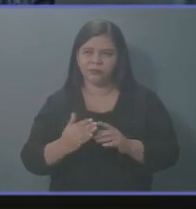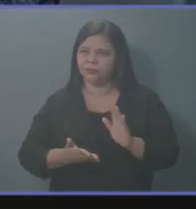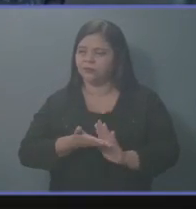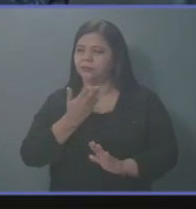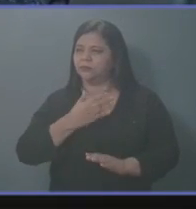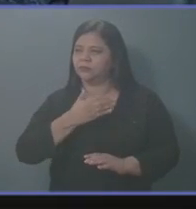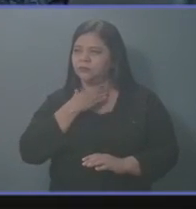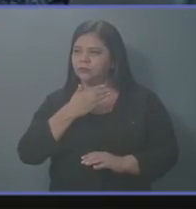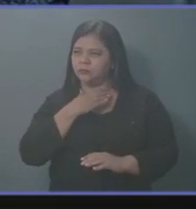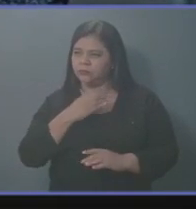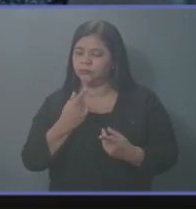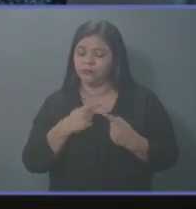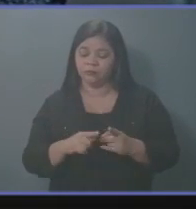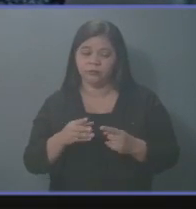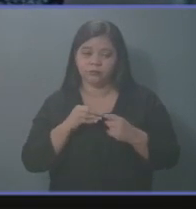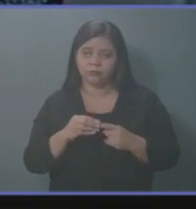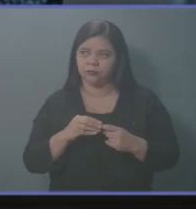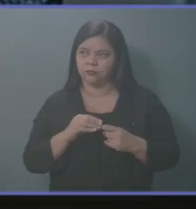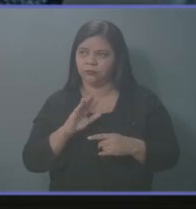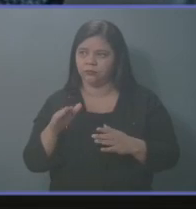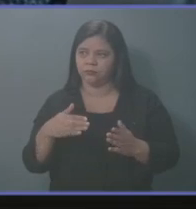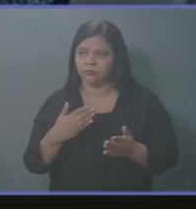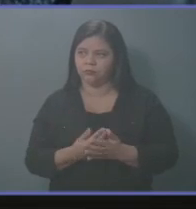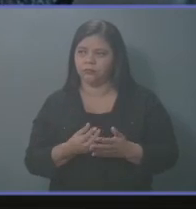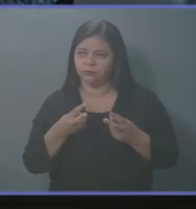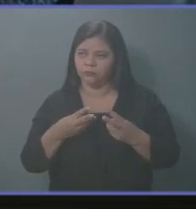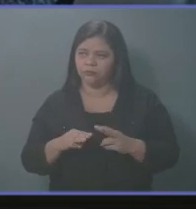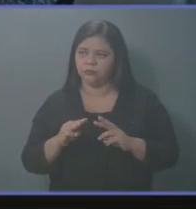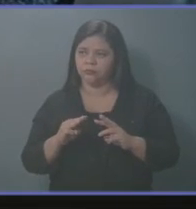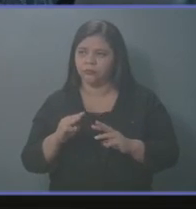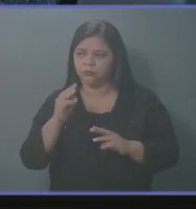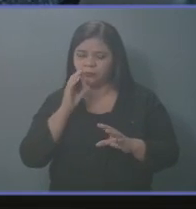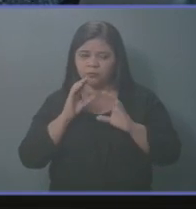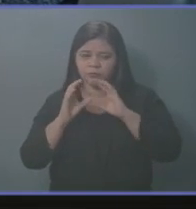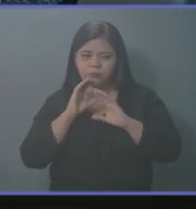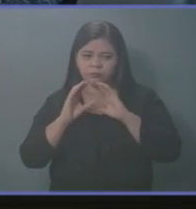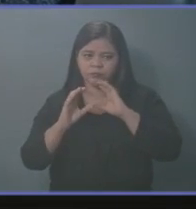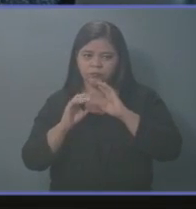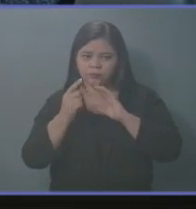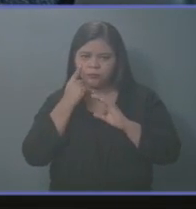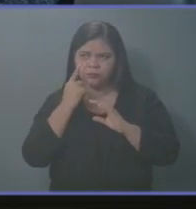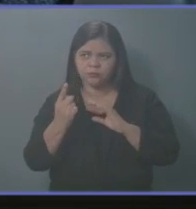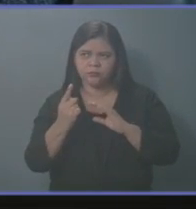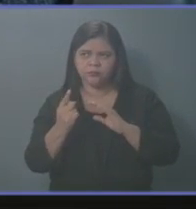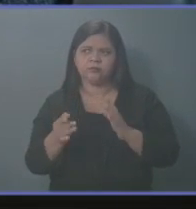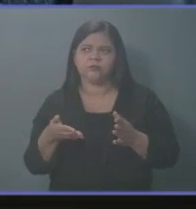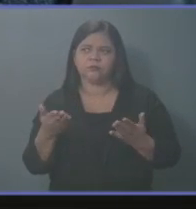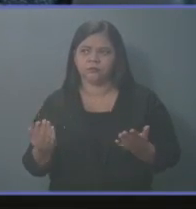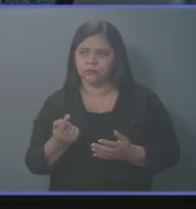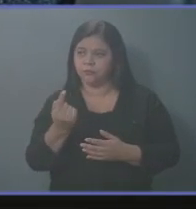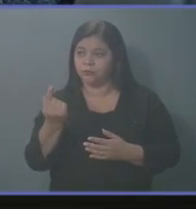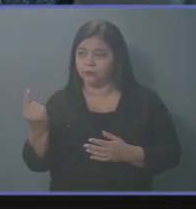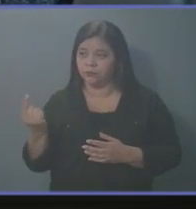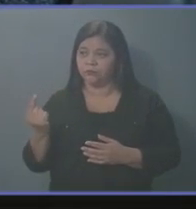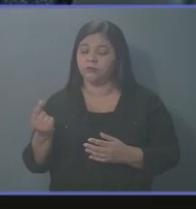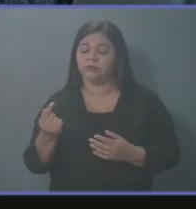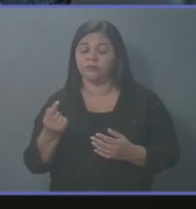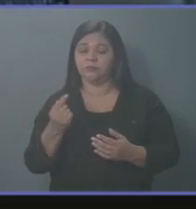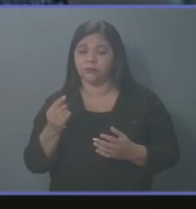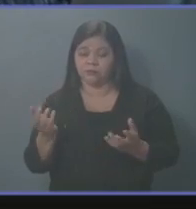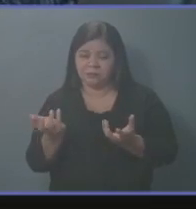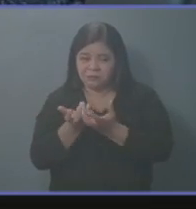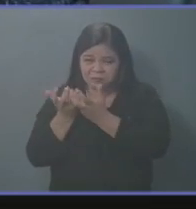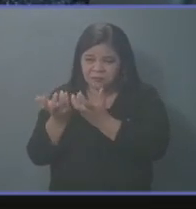difíciles, y sobre todo en todos los medios de comunicación se ha visto la forma en que la gente está ahí siendo un posible foco de